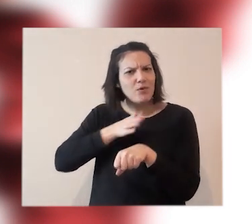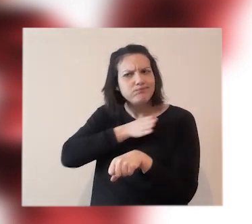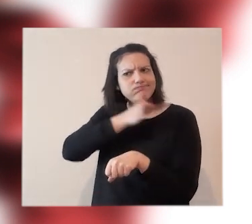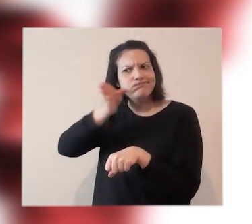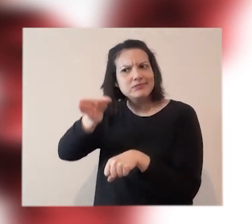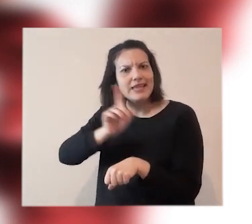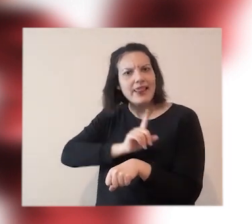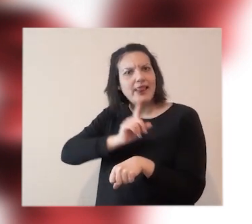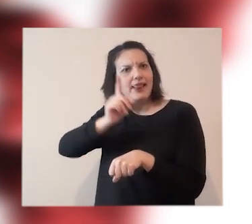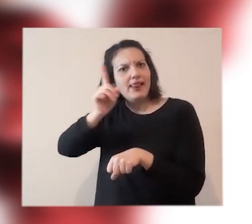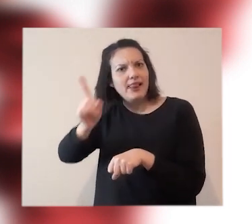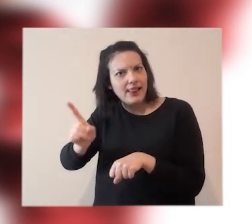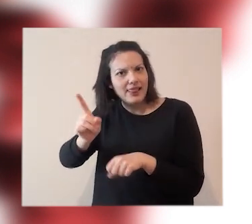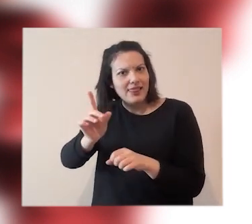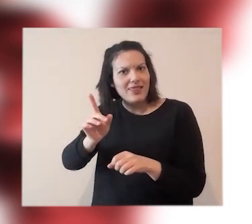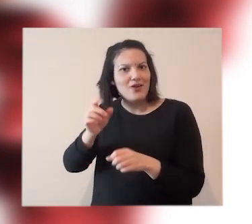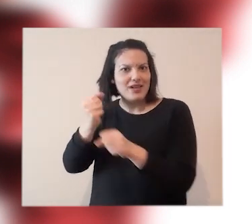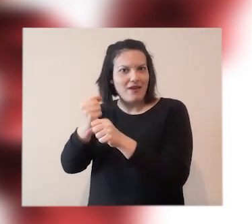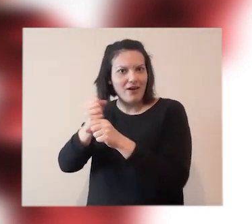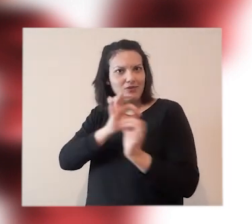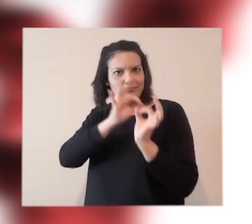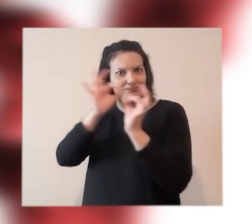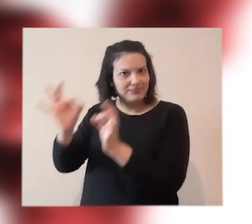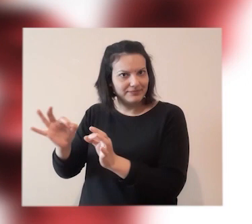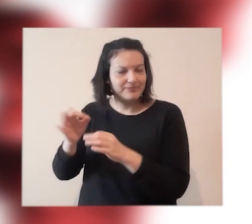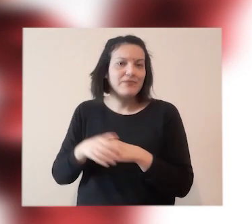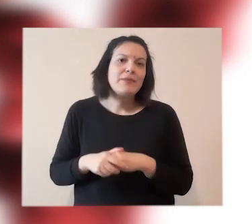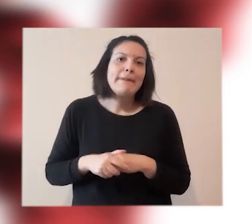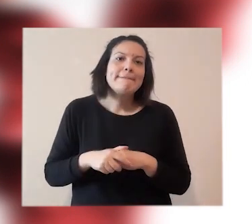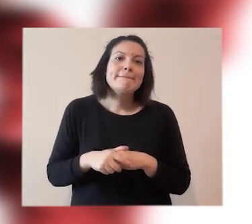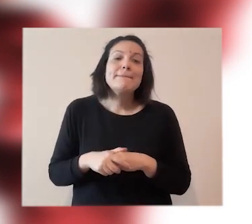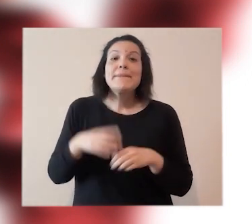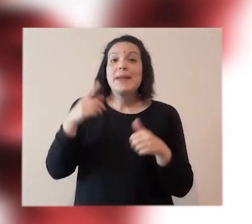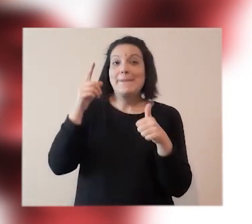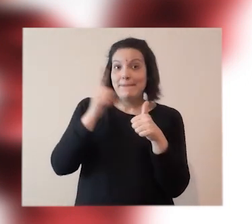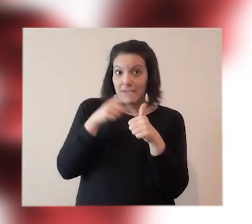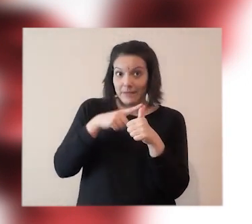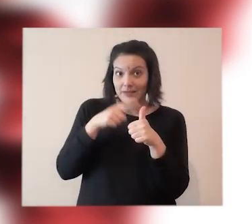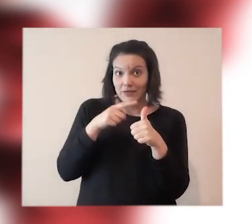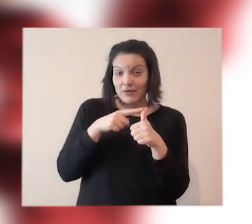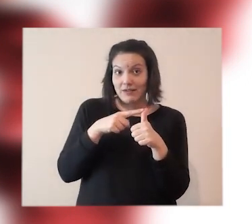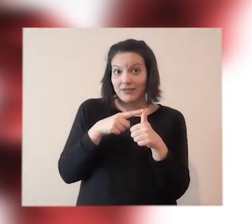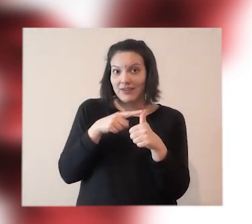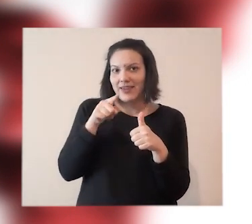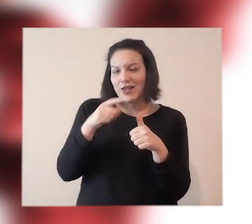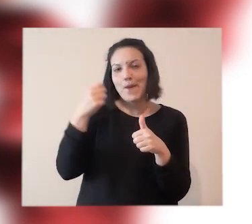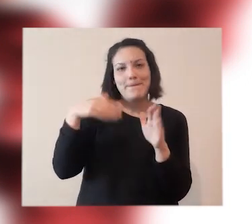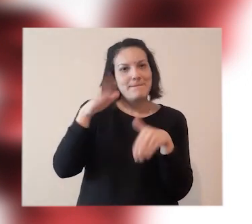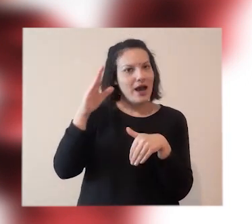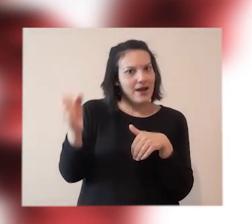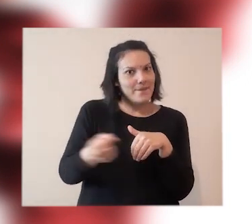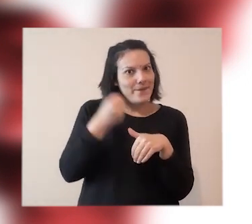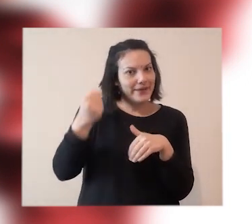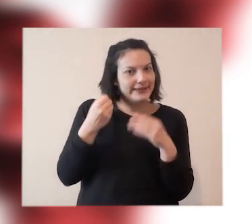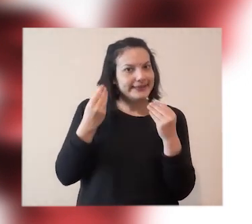trayecto, ¿no? Hacia nuestro ámbito laboral. Bien, por supuesto, en primer lugar, creo que me parece que esto es lo más importante, hay